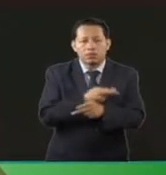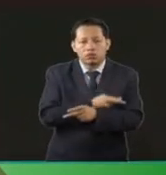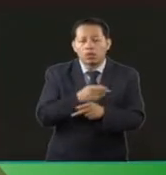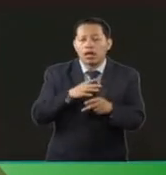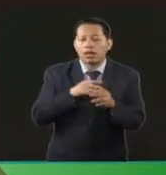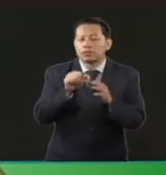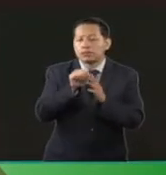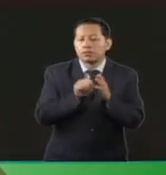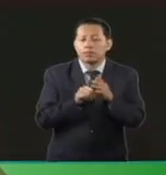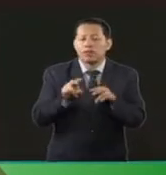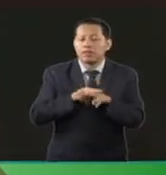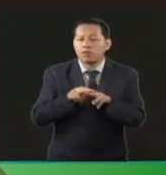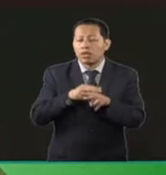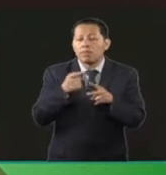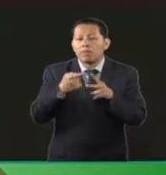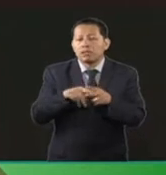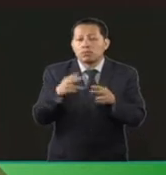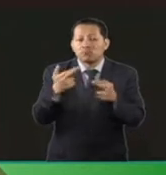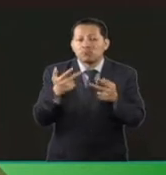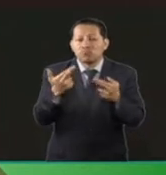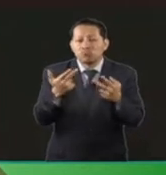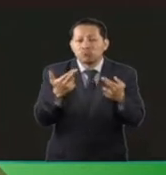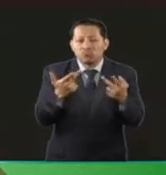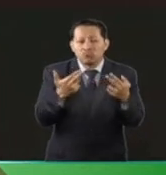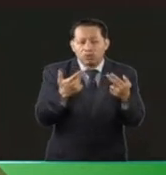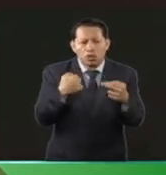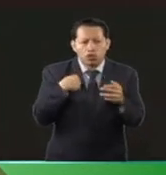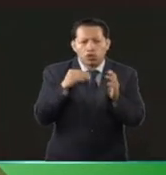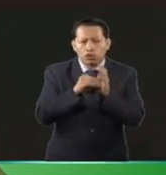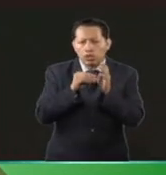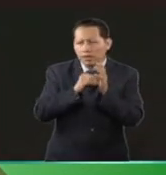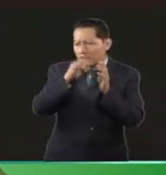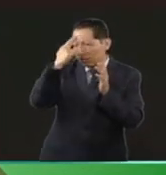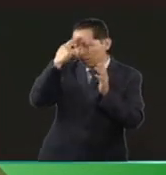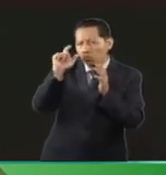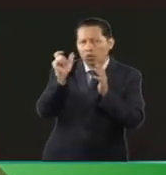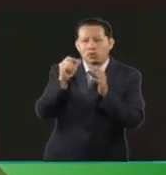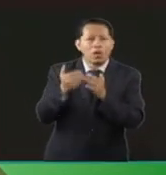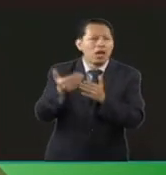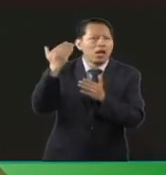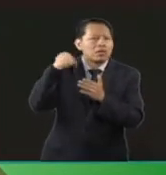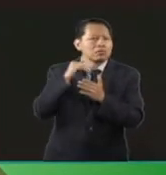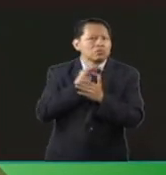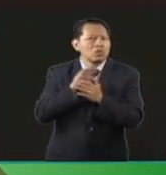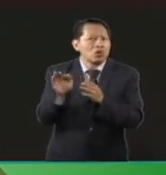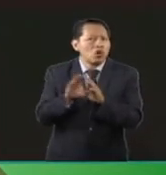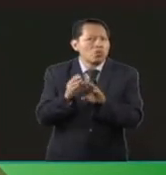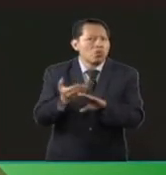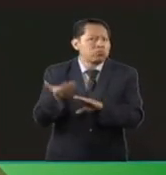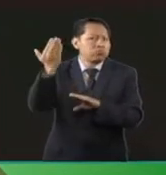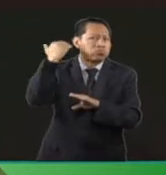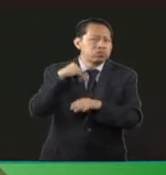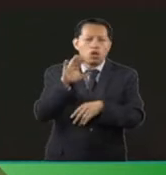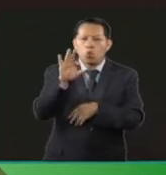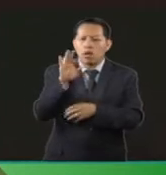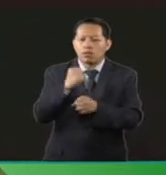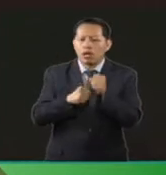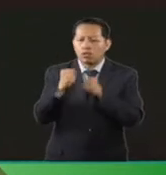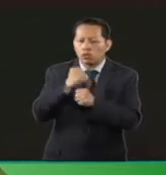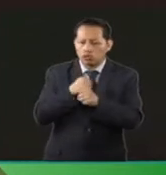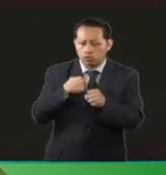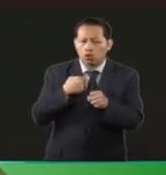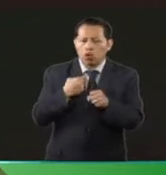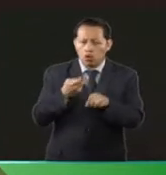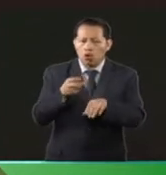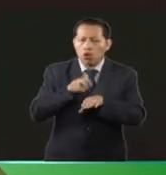ferroviario se fue deteriorando yo todavía recuerdo hace más de 40 años haber utilizado el tren